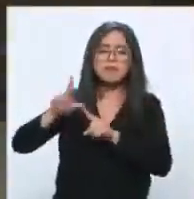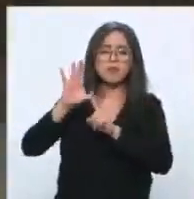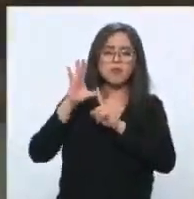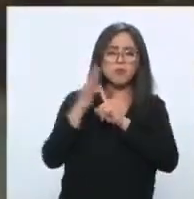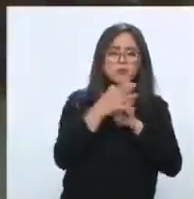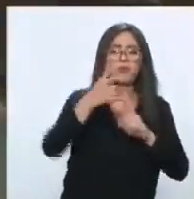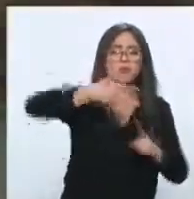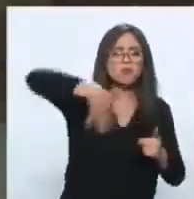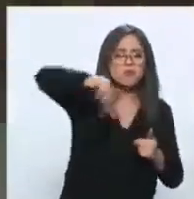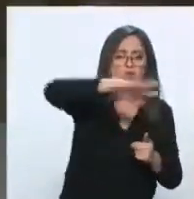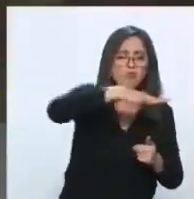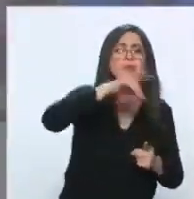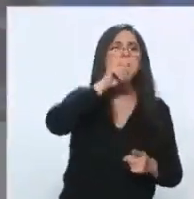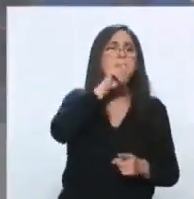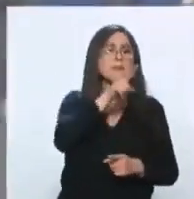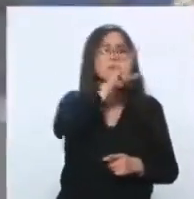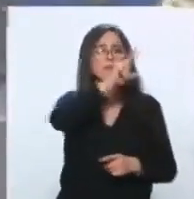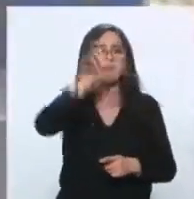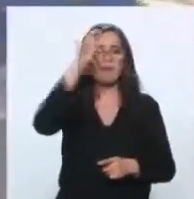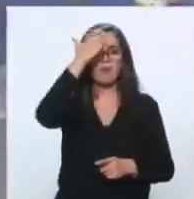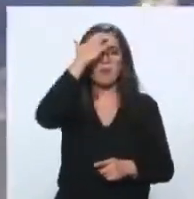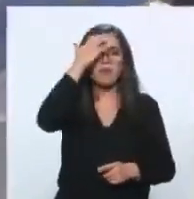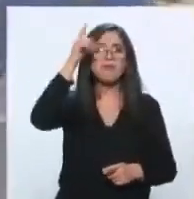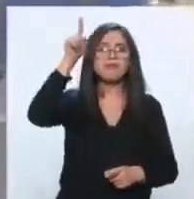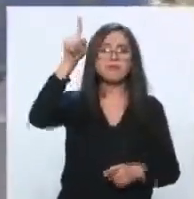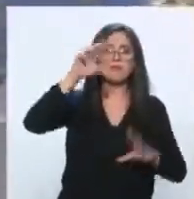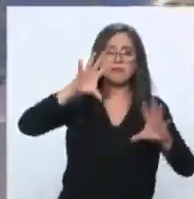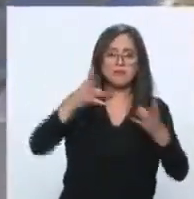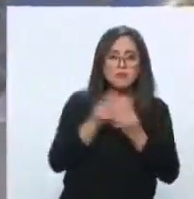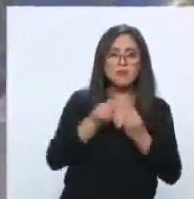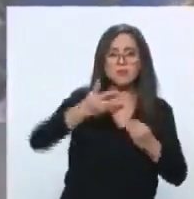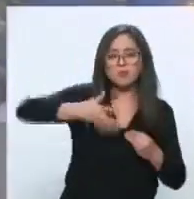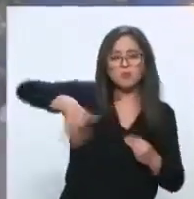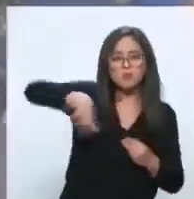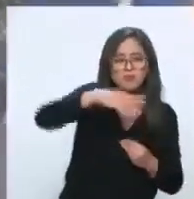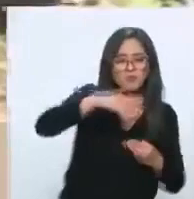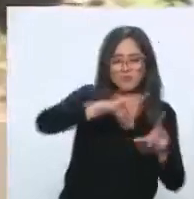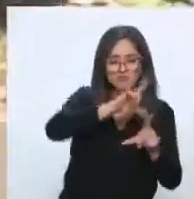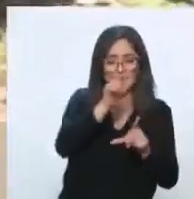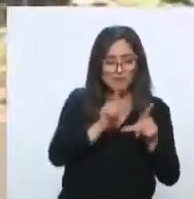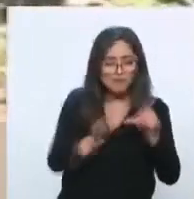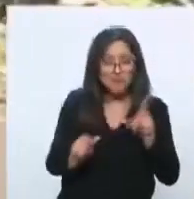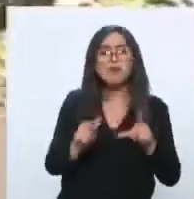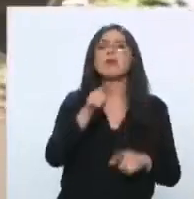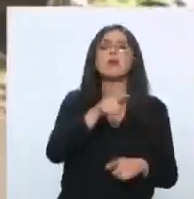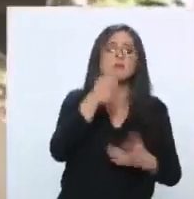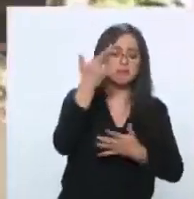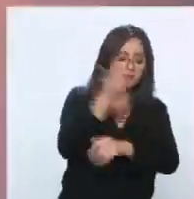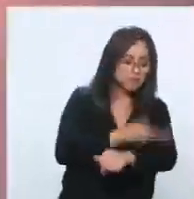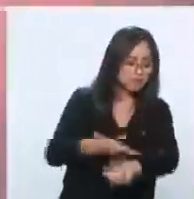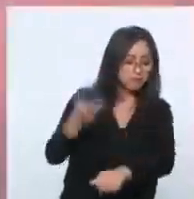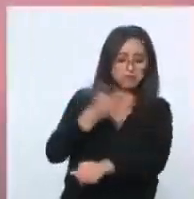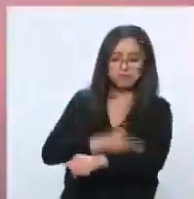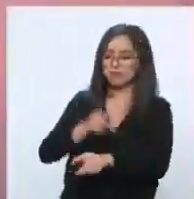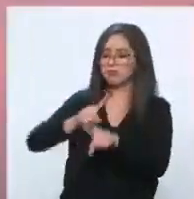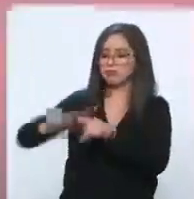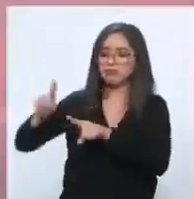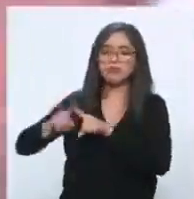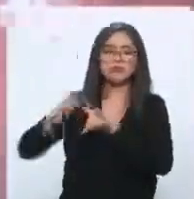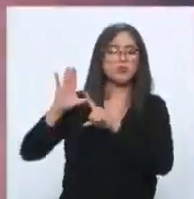y tal como ha sido reconocido por el Observatorio del Sistema Nacional de Búsqueda, pues la mayoría de los recursos que reciben las